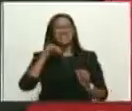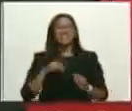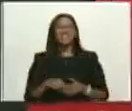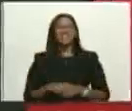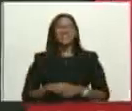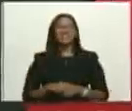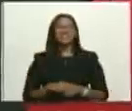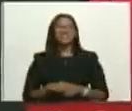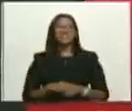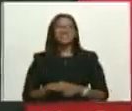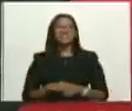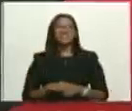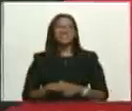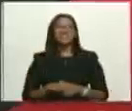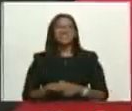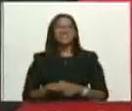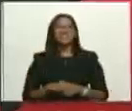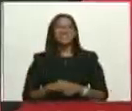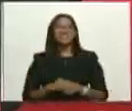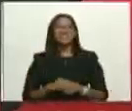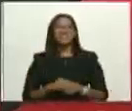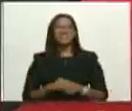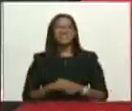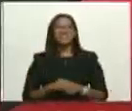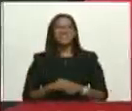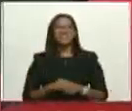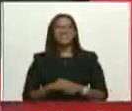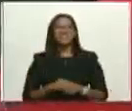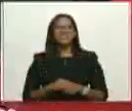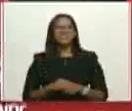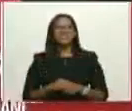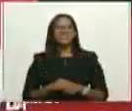te de verdad. ¿Ah? Mira, ya camina.